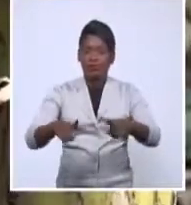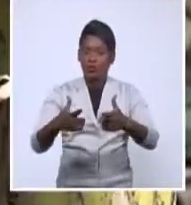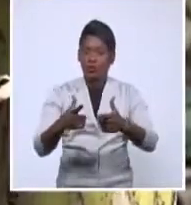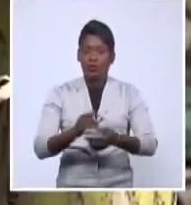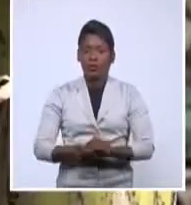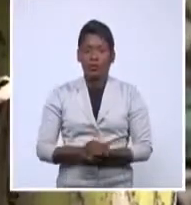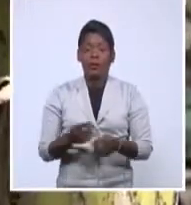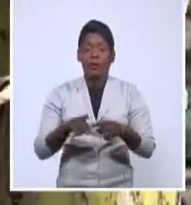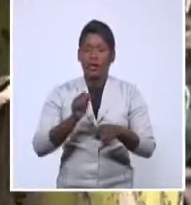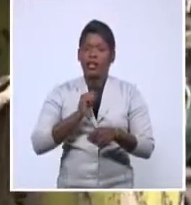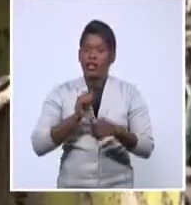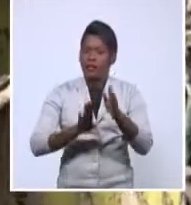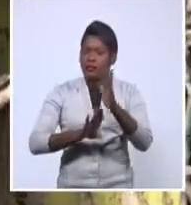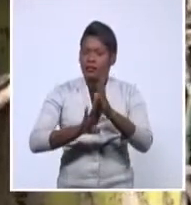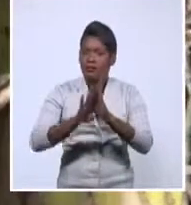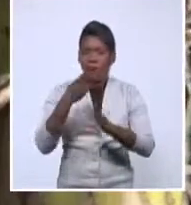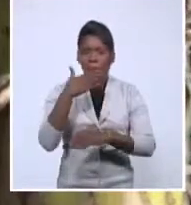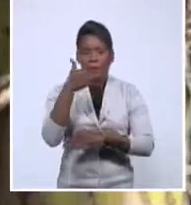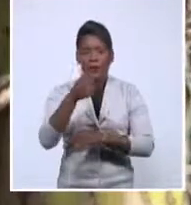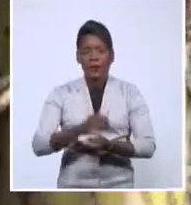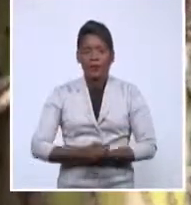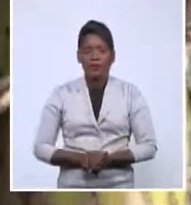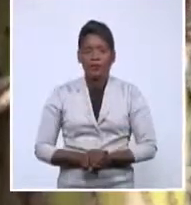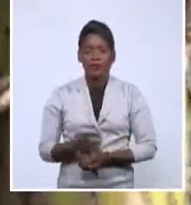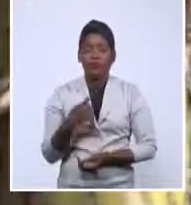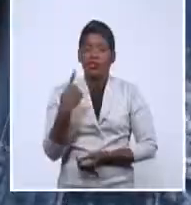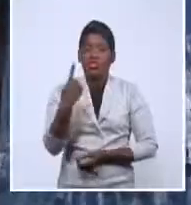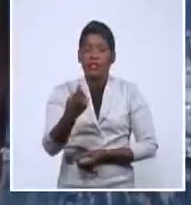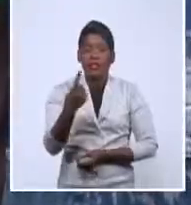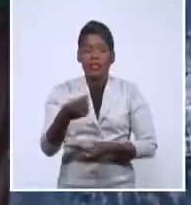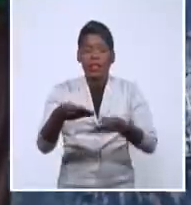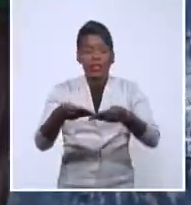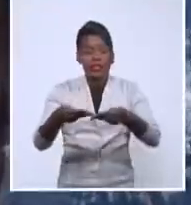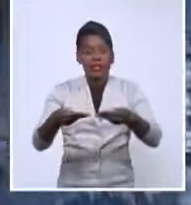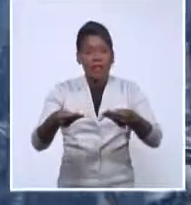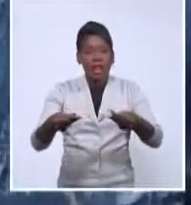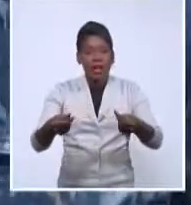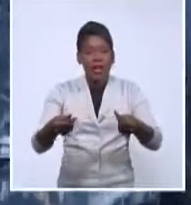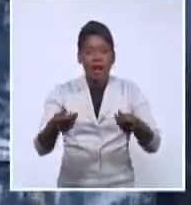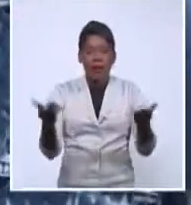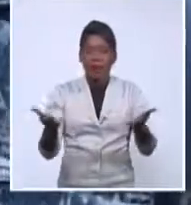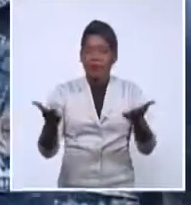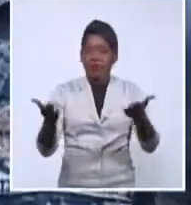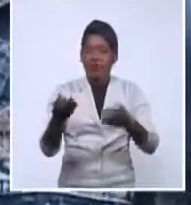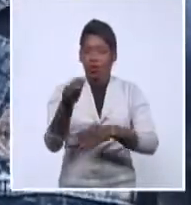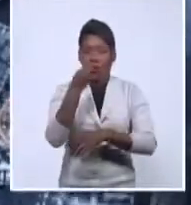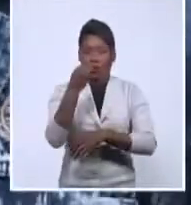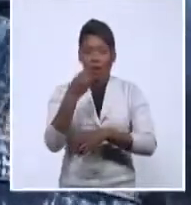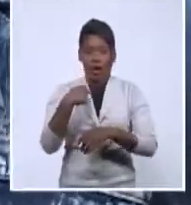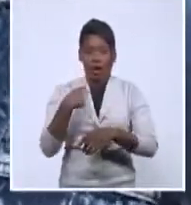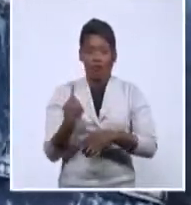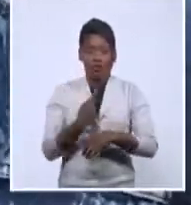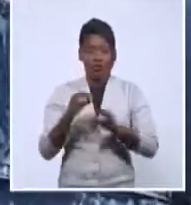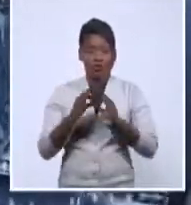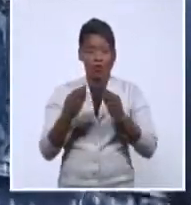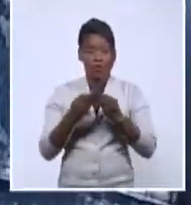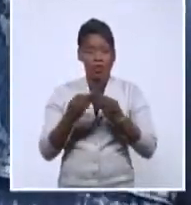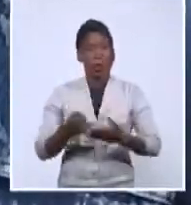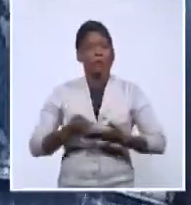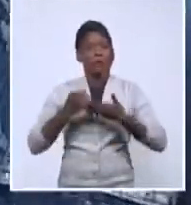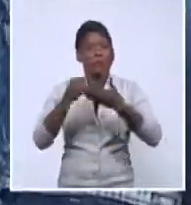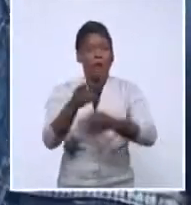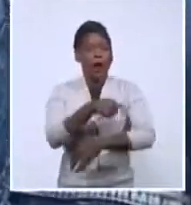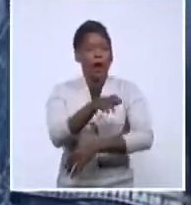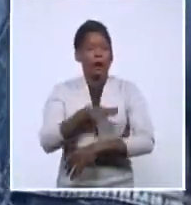piensa en crecer. Es lo que hace falta, más tierra para producir más, para los beneficios propios y contribuir a la revolución,